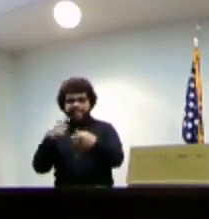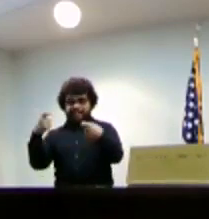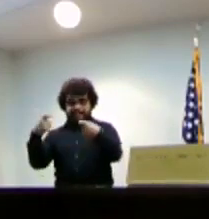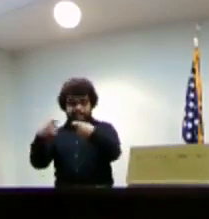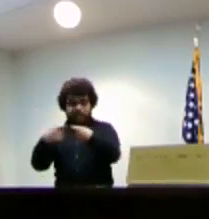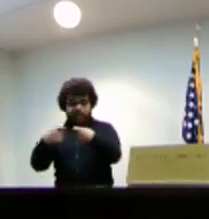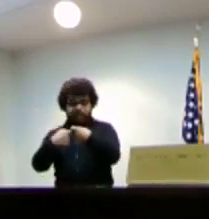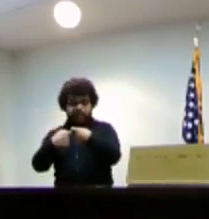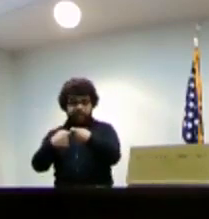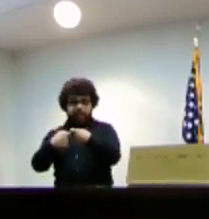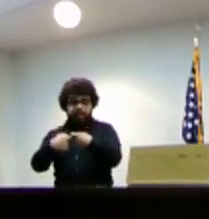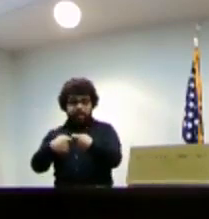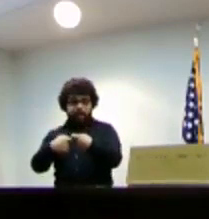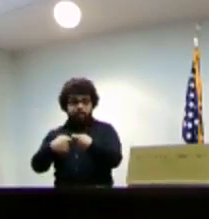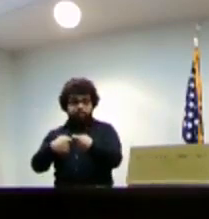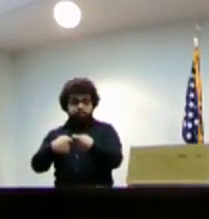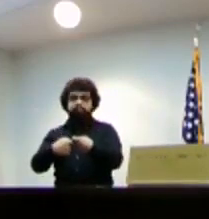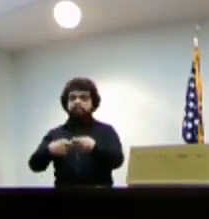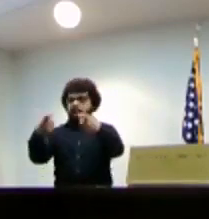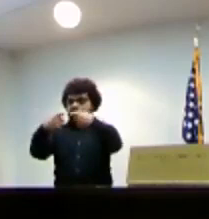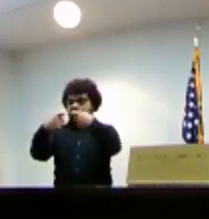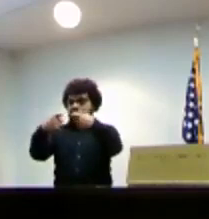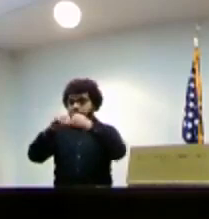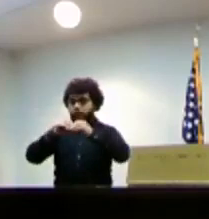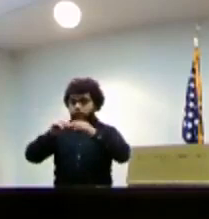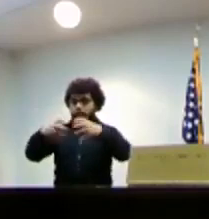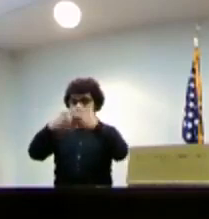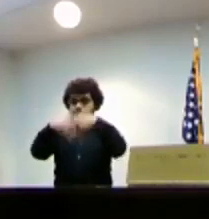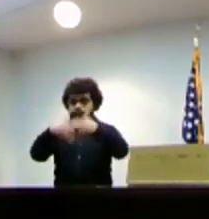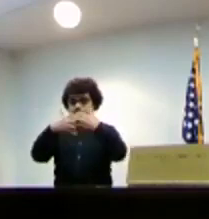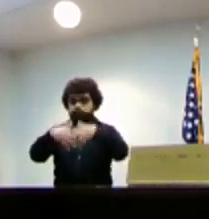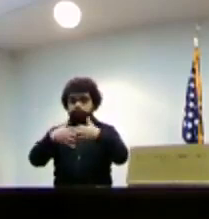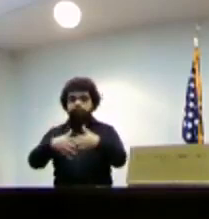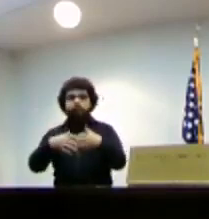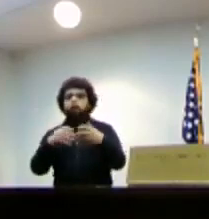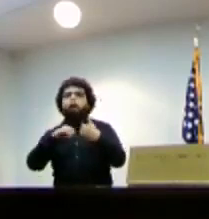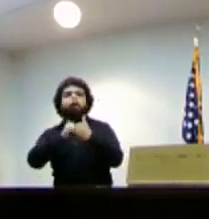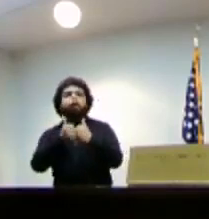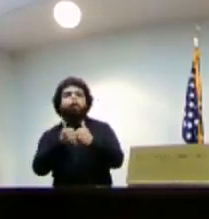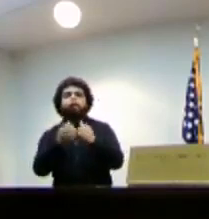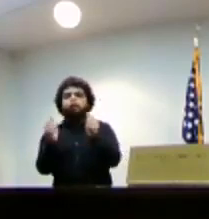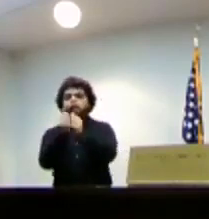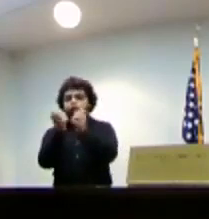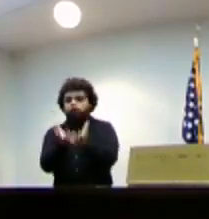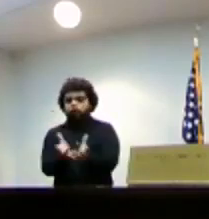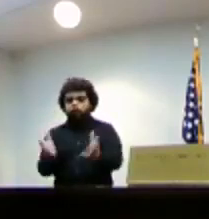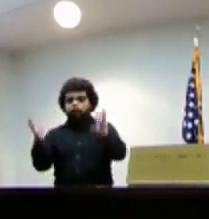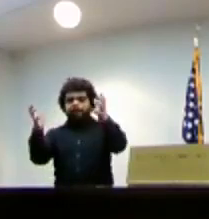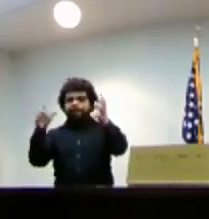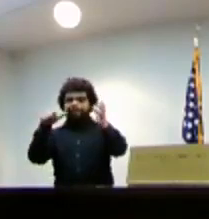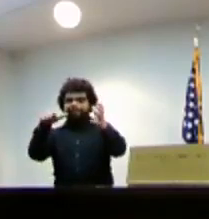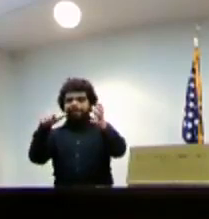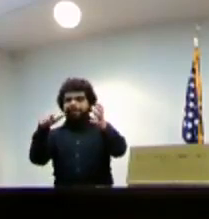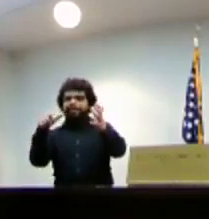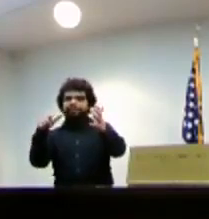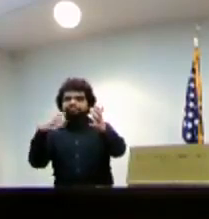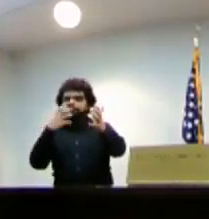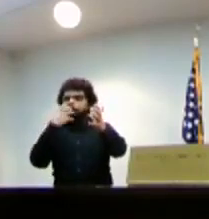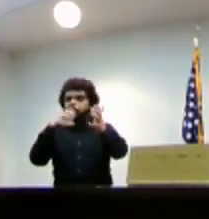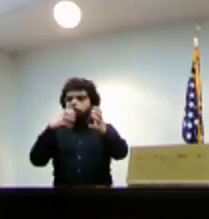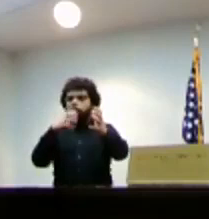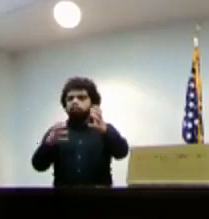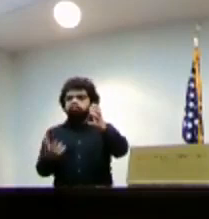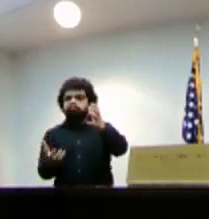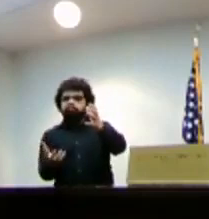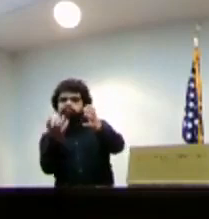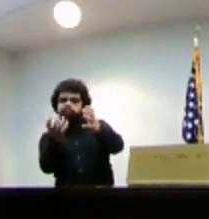generan la energía a través de una caldera, donde la caldera se hace el vapor, ¿verdad? El vapor es